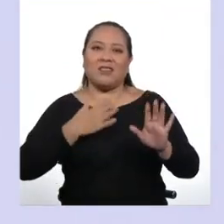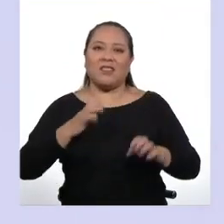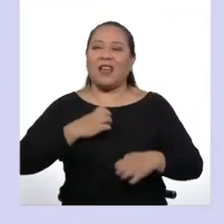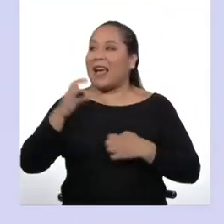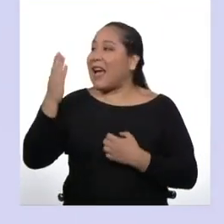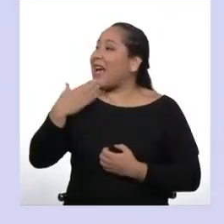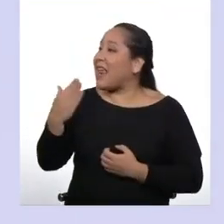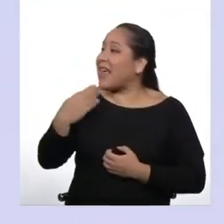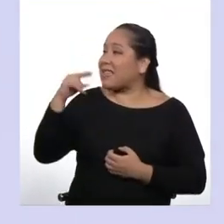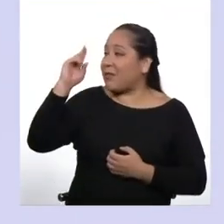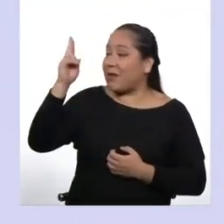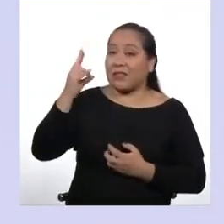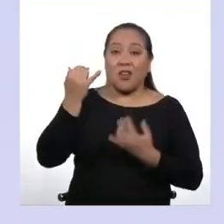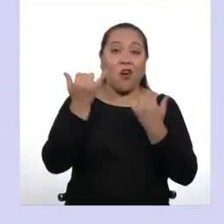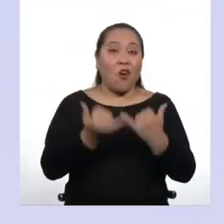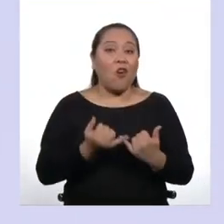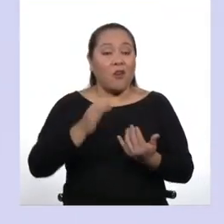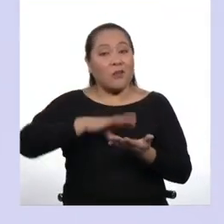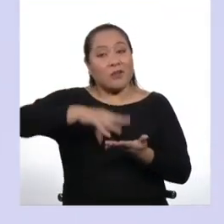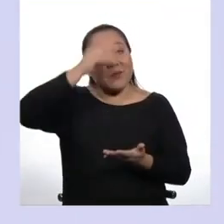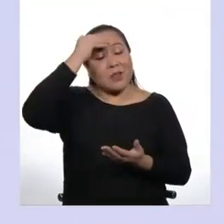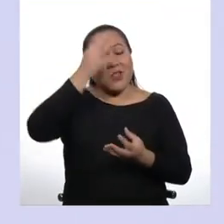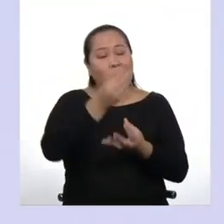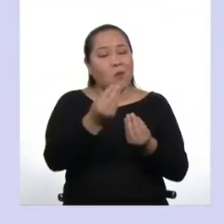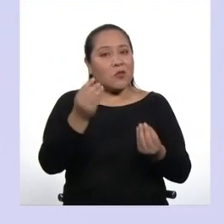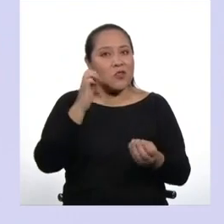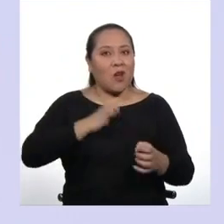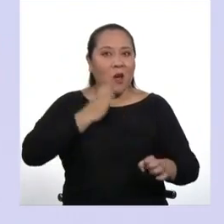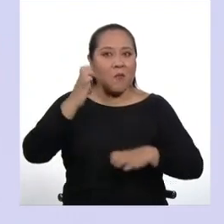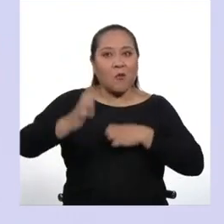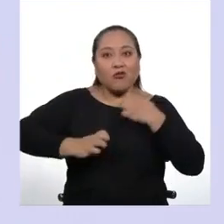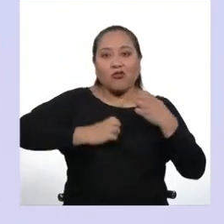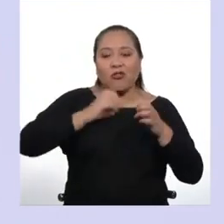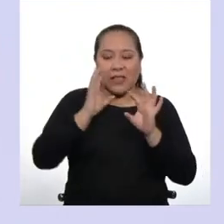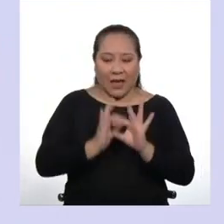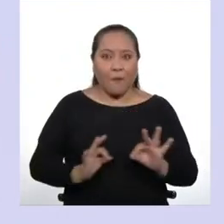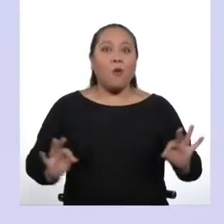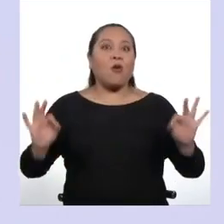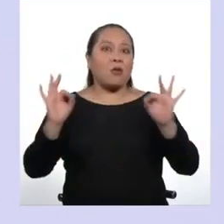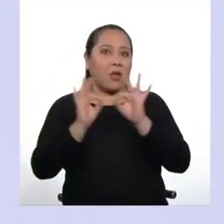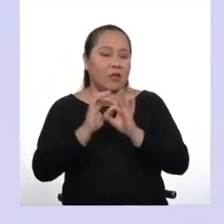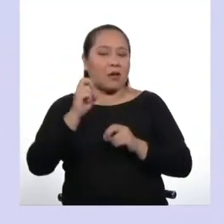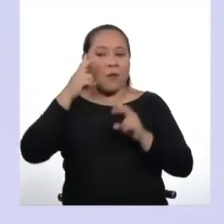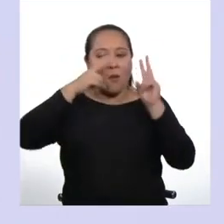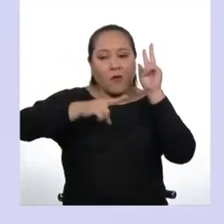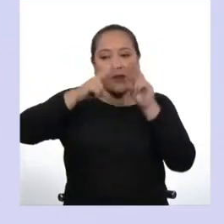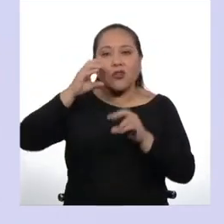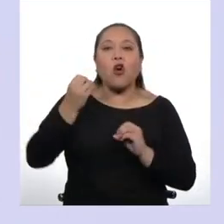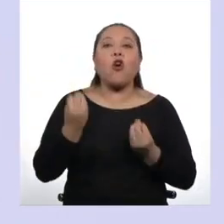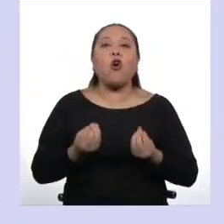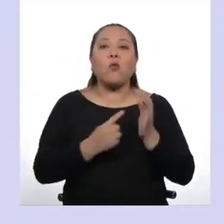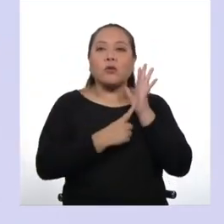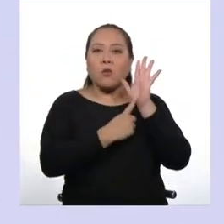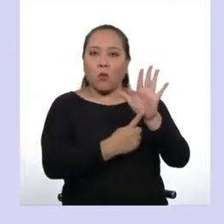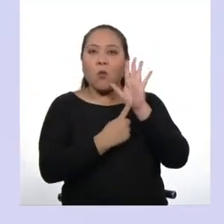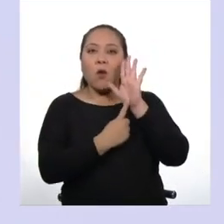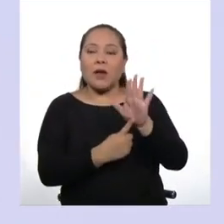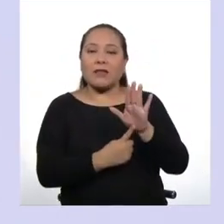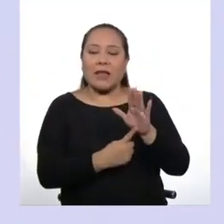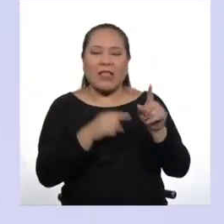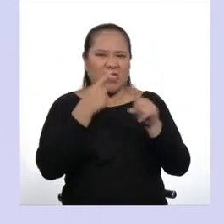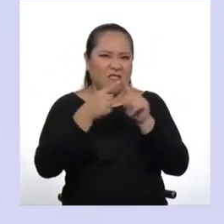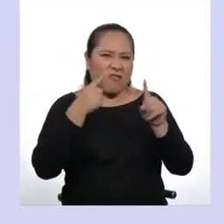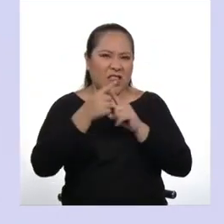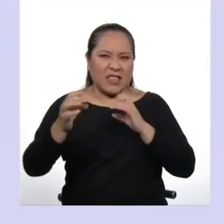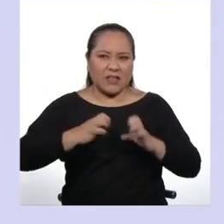gracias, profe. Hoy hemos aprendido muchísimo sobre las emociones y su importancia. Hemos visto cómo se pueden manifestar diversas emociones en un día